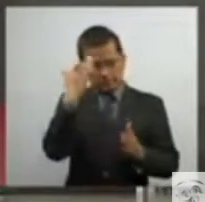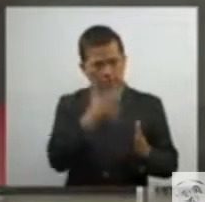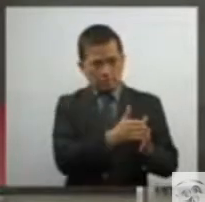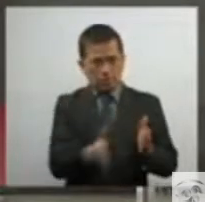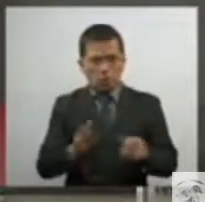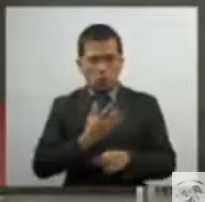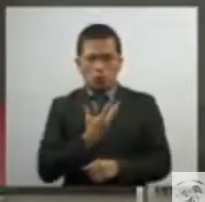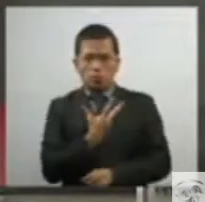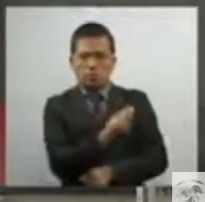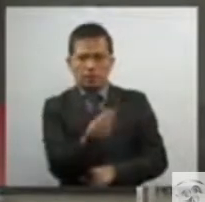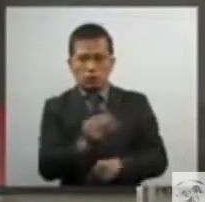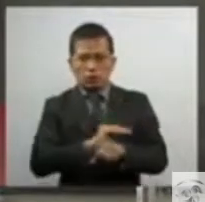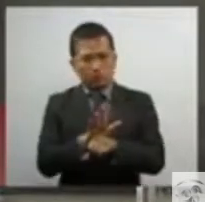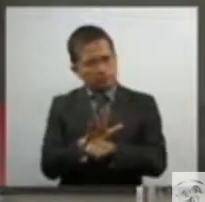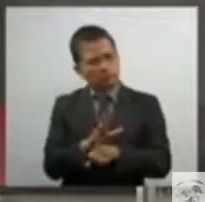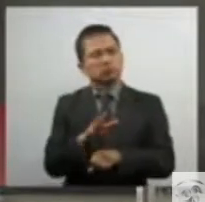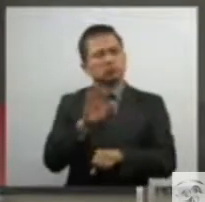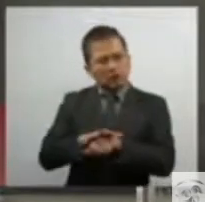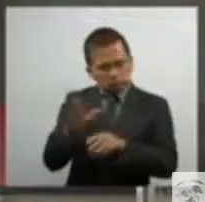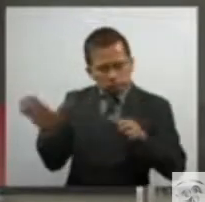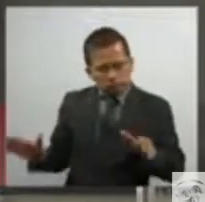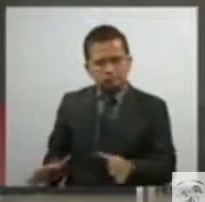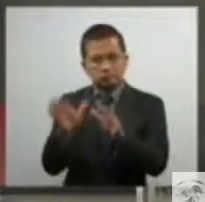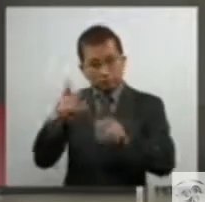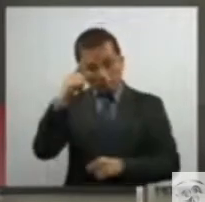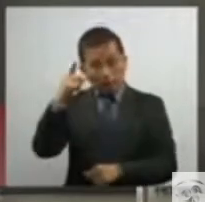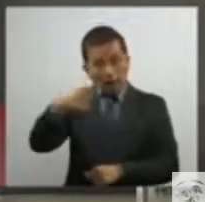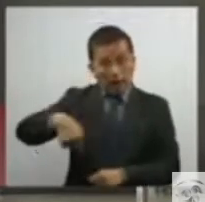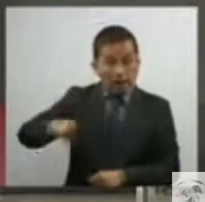sido muy difícil, particularmente a las